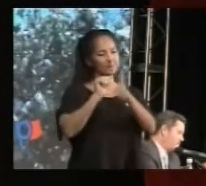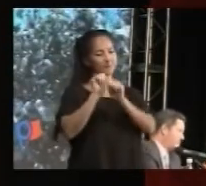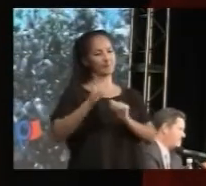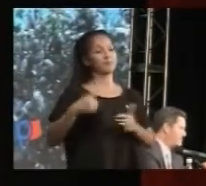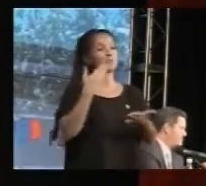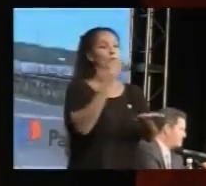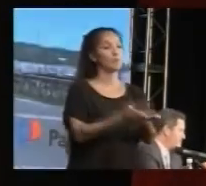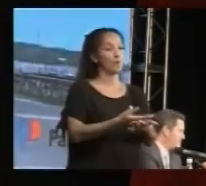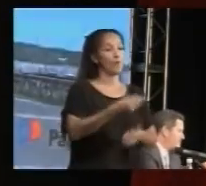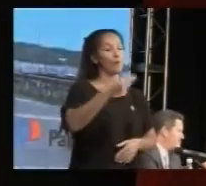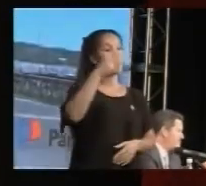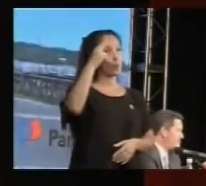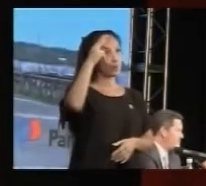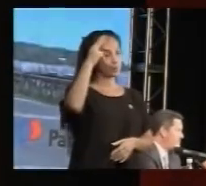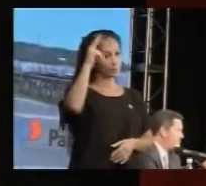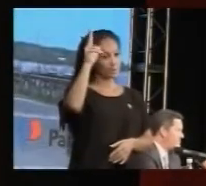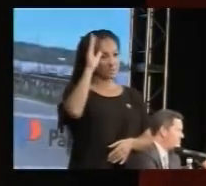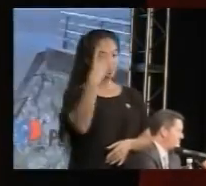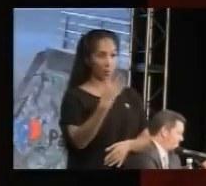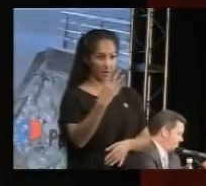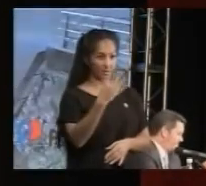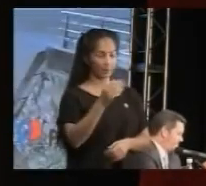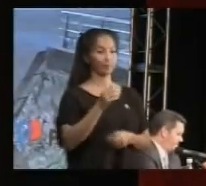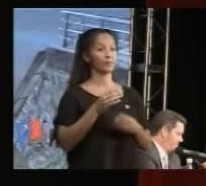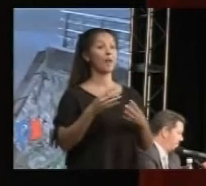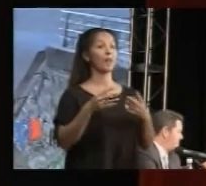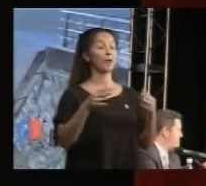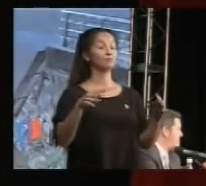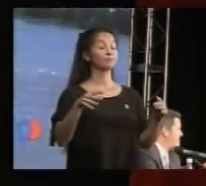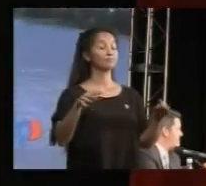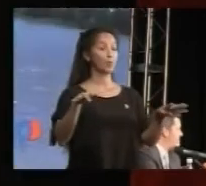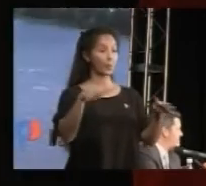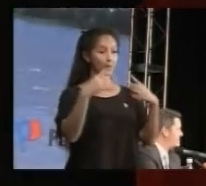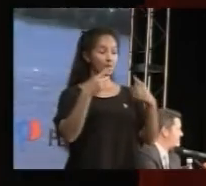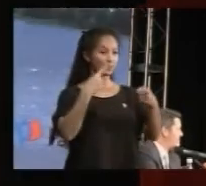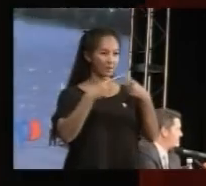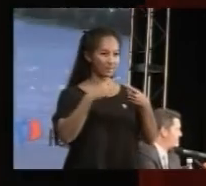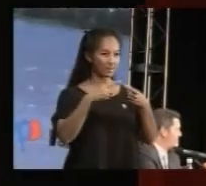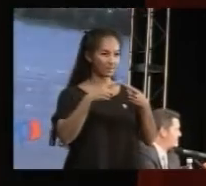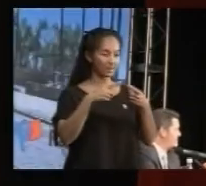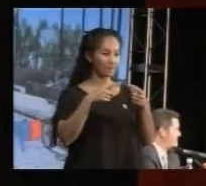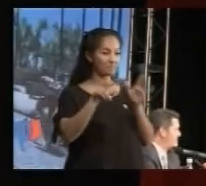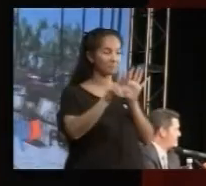año 1984 y el Consejo Deliberante reasumió